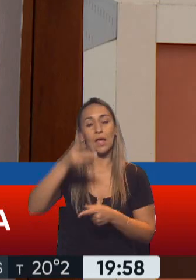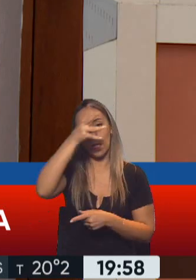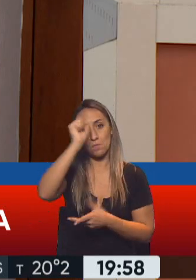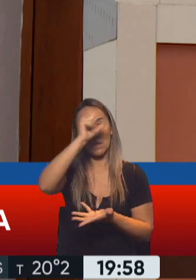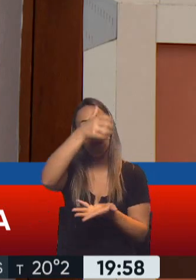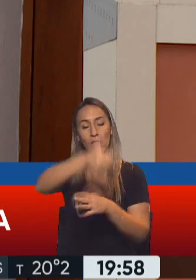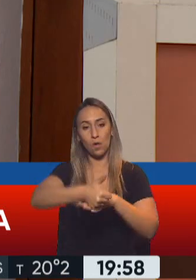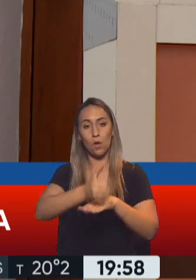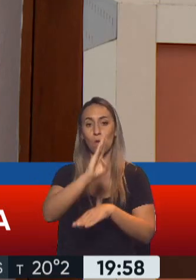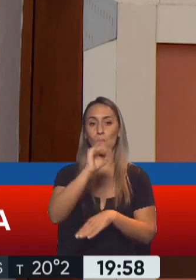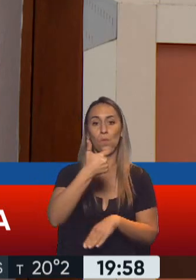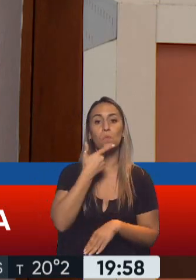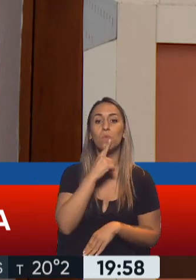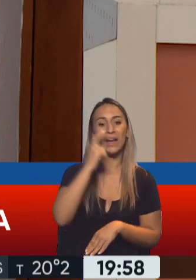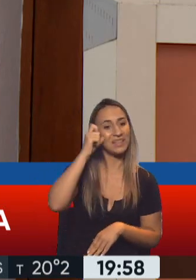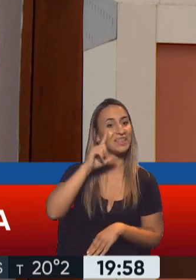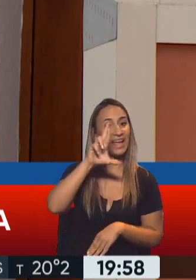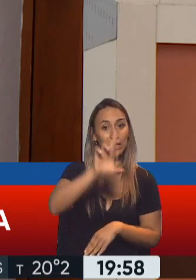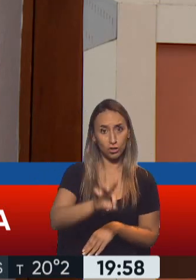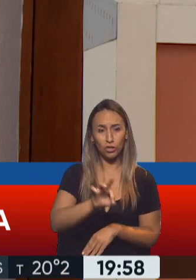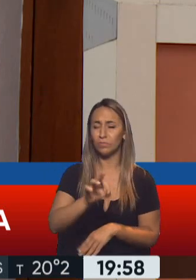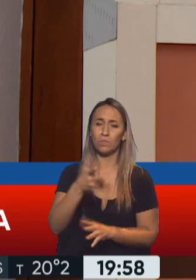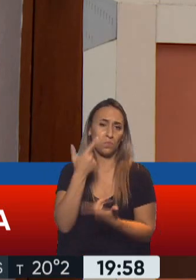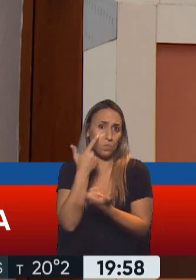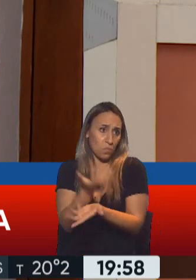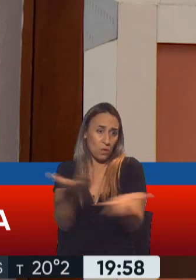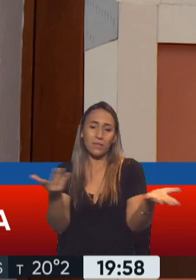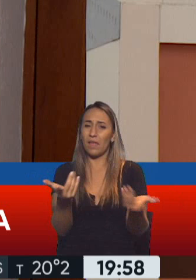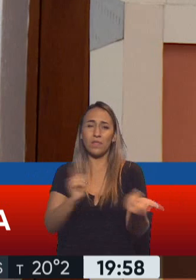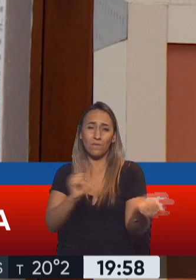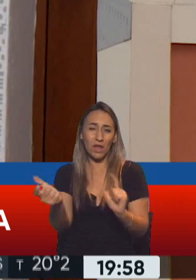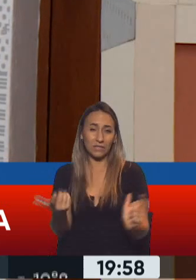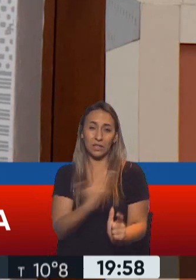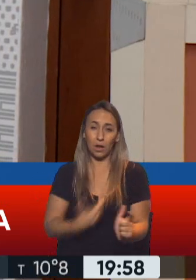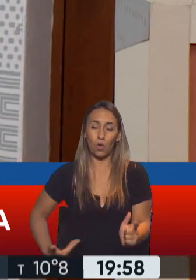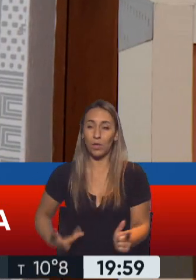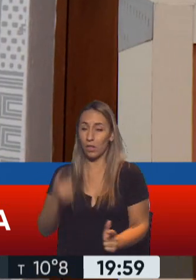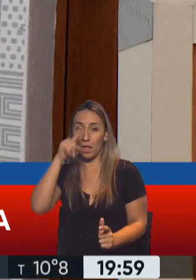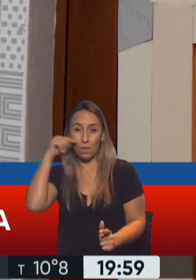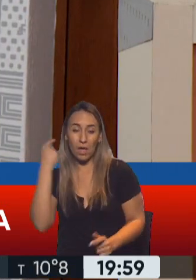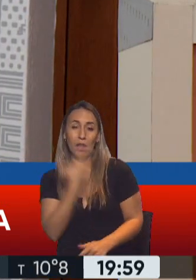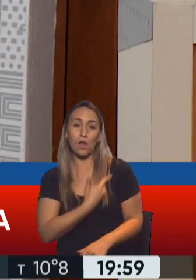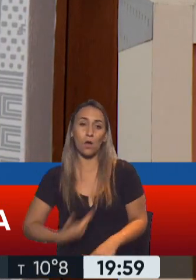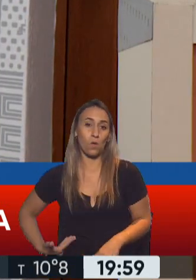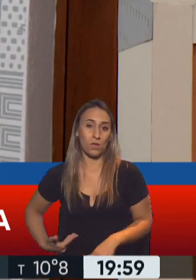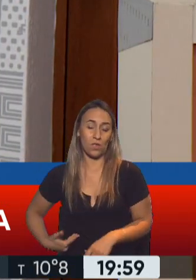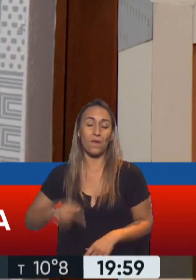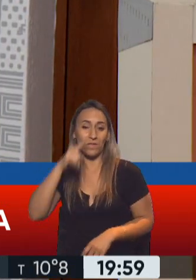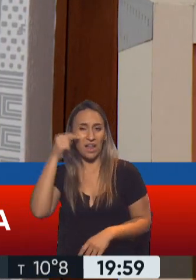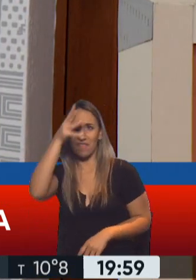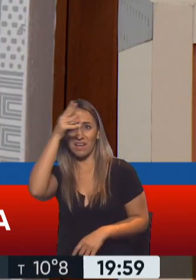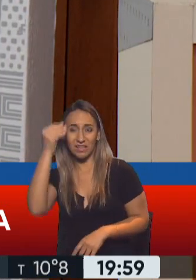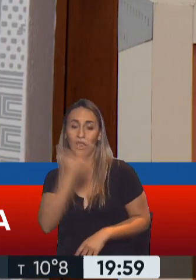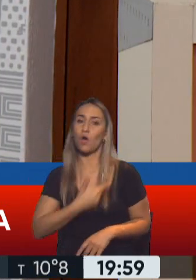día histórico, muestra la abismal diferencia que hay entre el gobierno de Alberto Fernández y Cristina Fernández de Kirchner y el gobierno